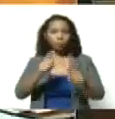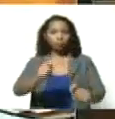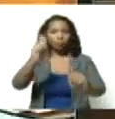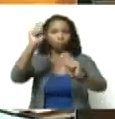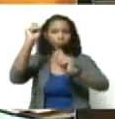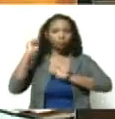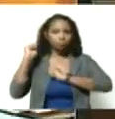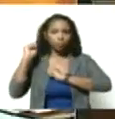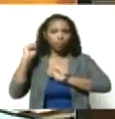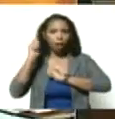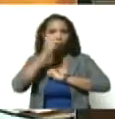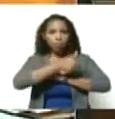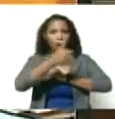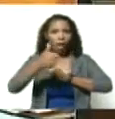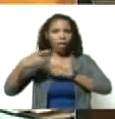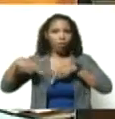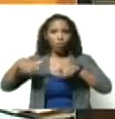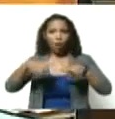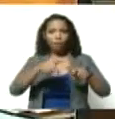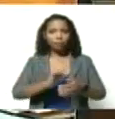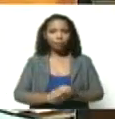legado en cada rincón.